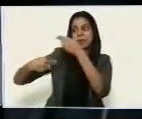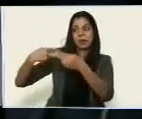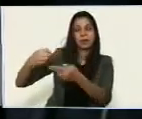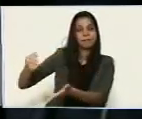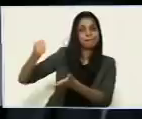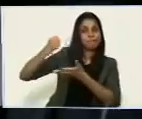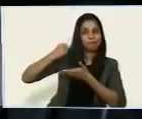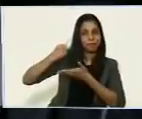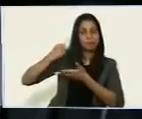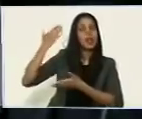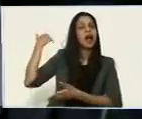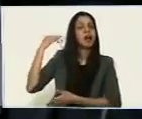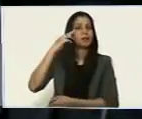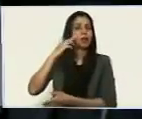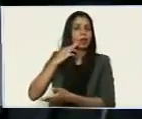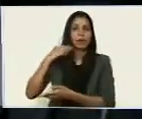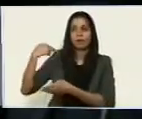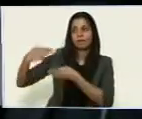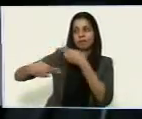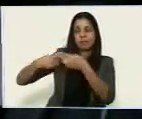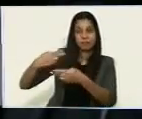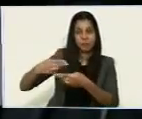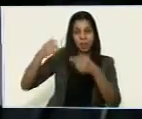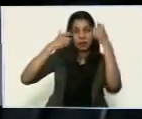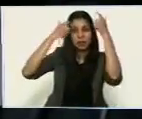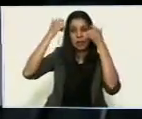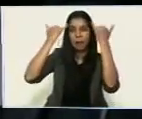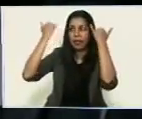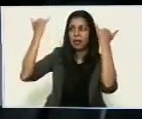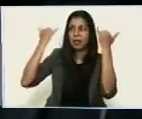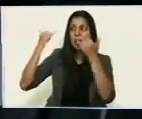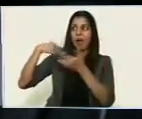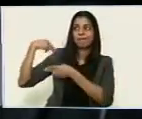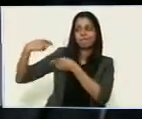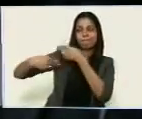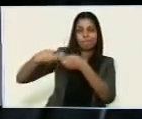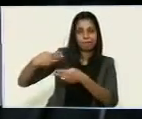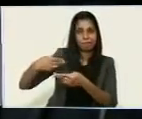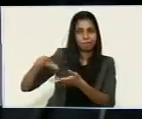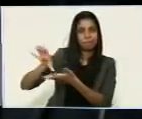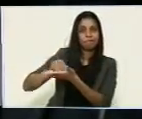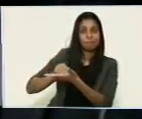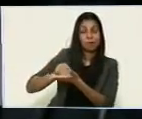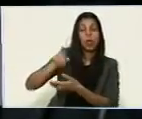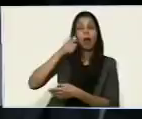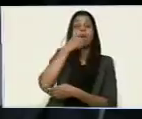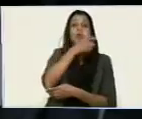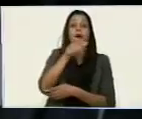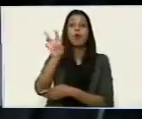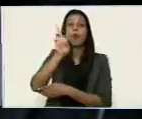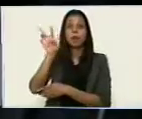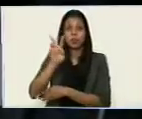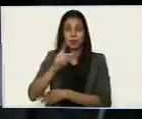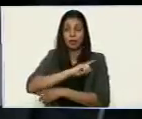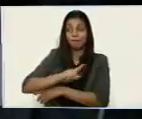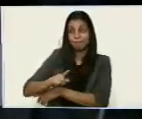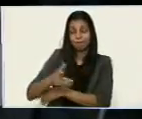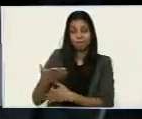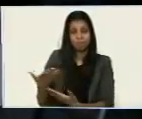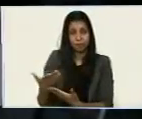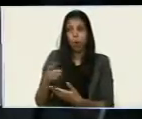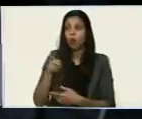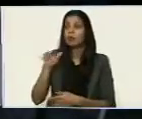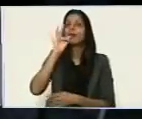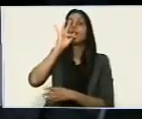de nuestros héroes patrios, de nuestro comandante Chávez y por mandato del pueblo soberano,